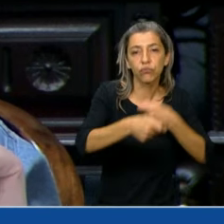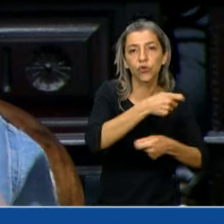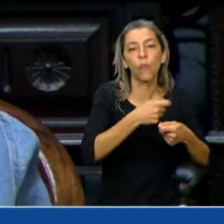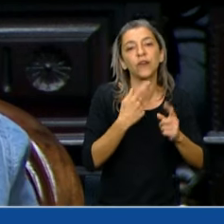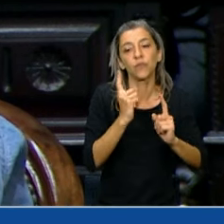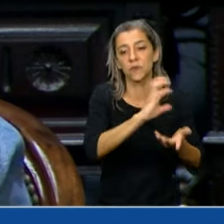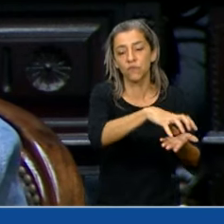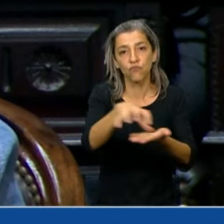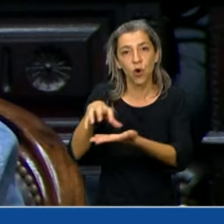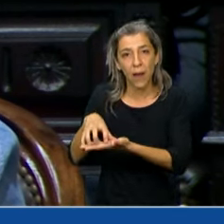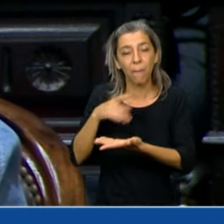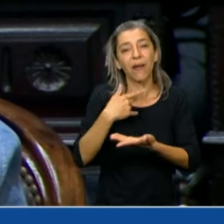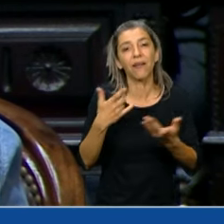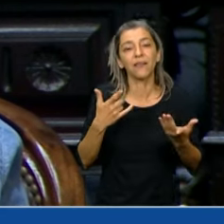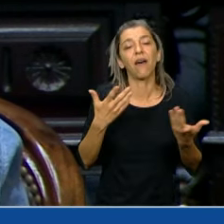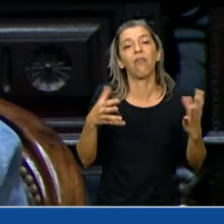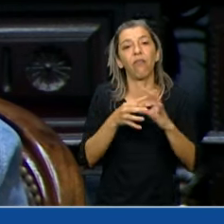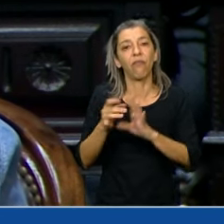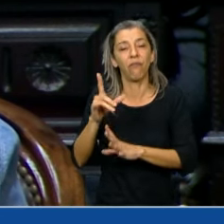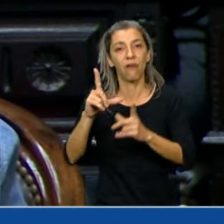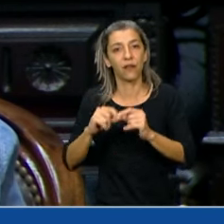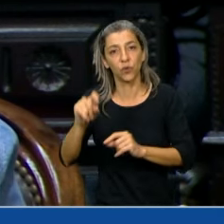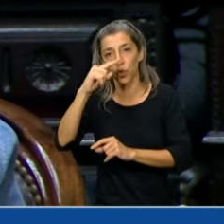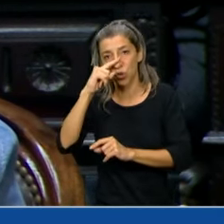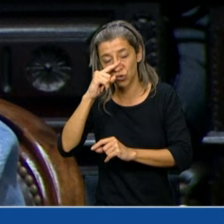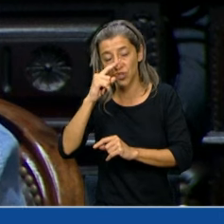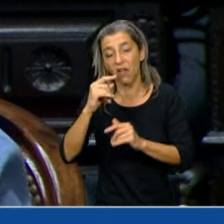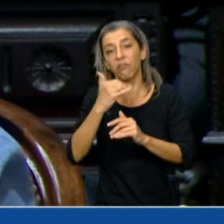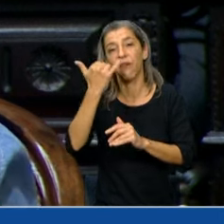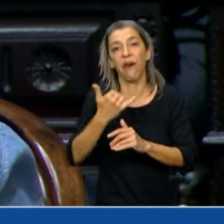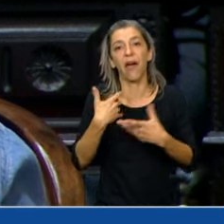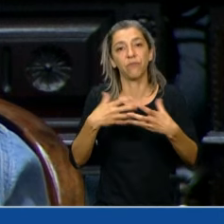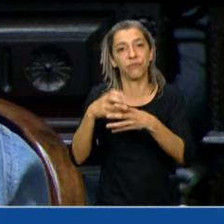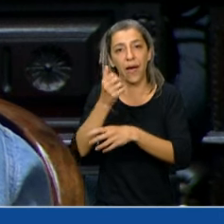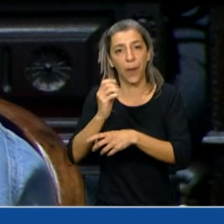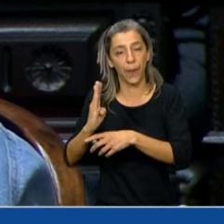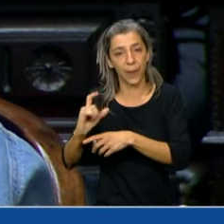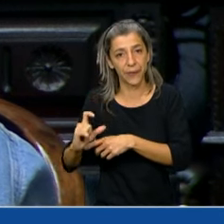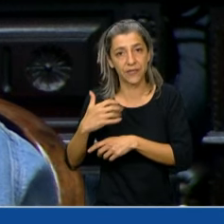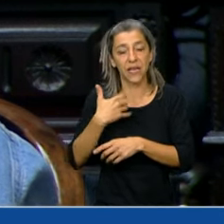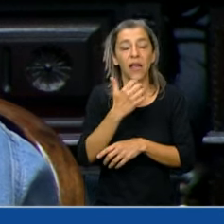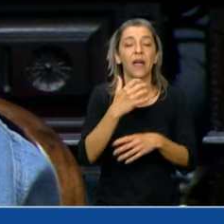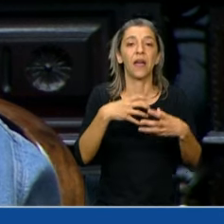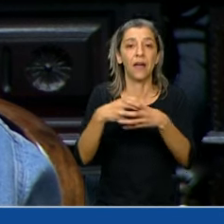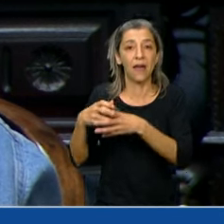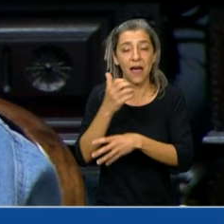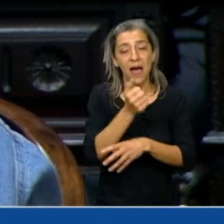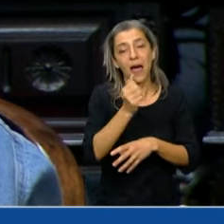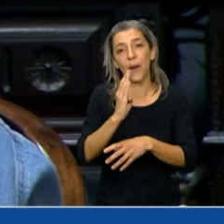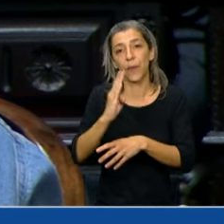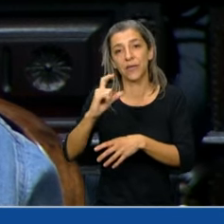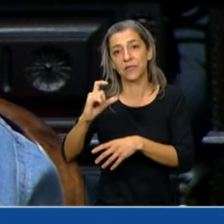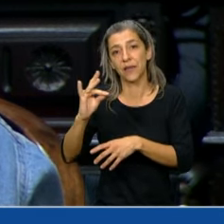empresas establecidas en el artículo 7 en sus categorías A B y C para las categorías a b c d